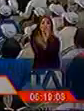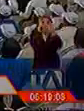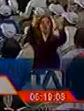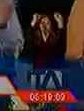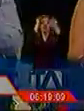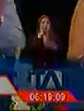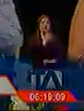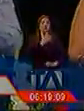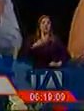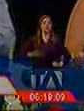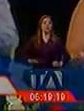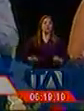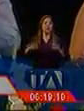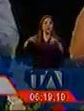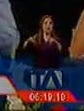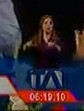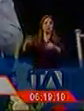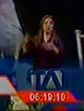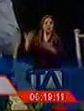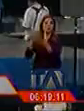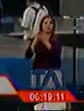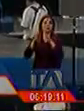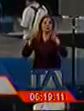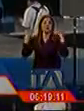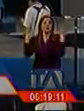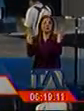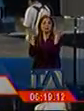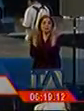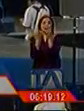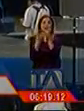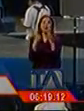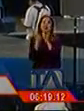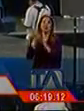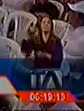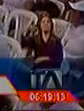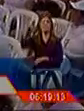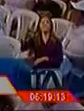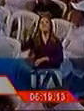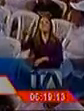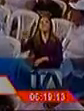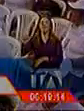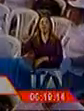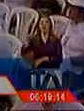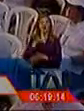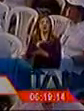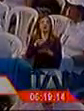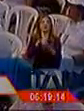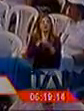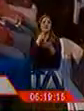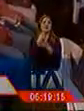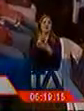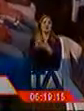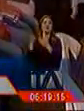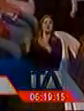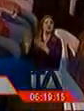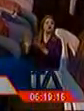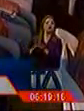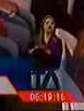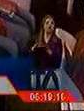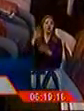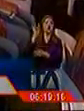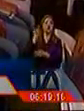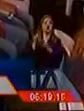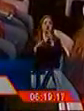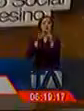el presidente Lenín Moreno llegó al estadio de la parroquia La Pila en Montecristi, Manabí. Ahí se reunieron cerca de 8.000 personas entre